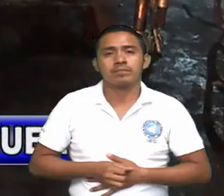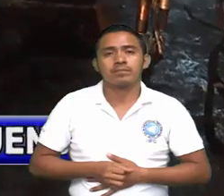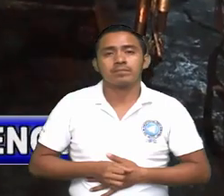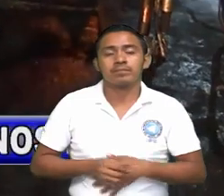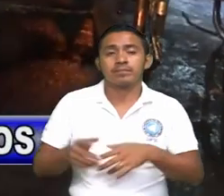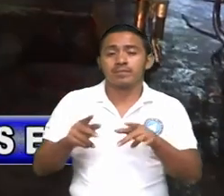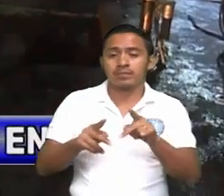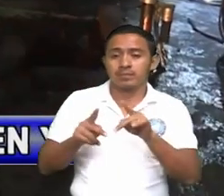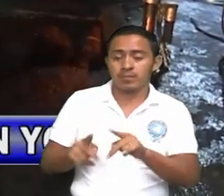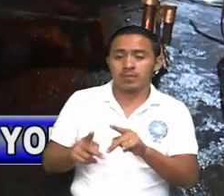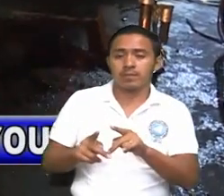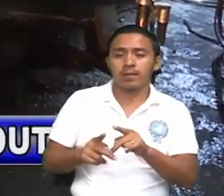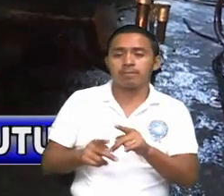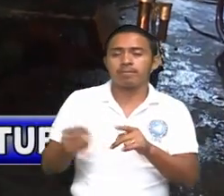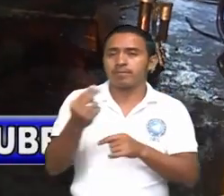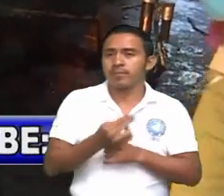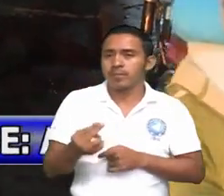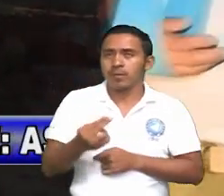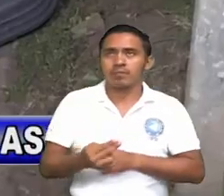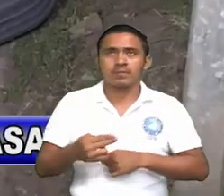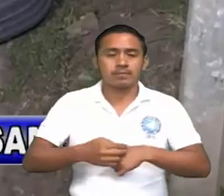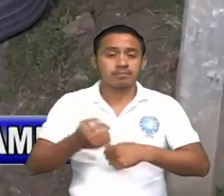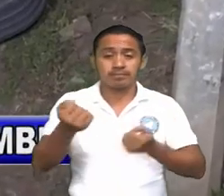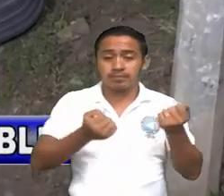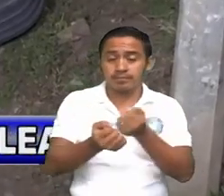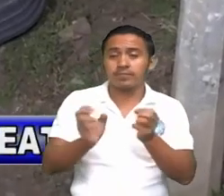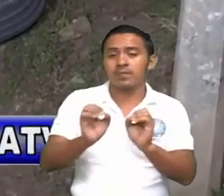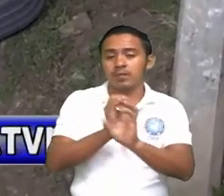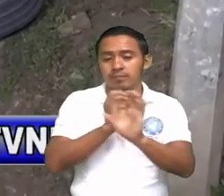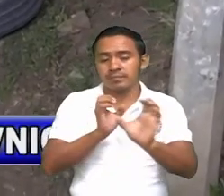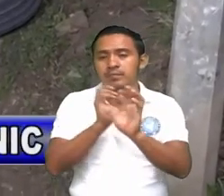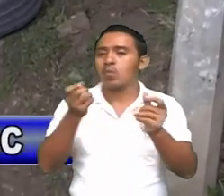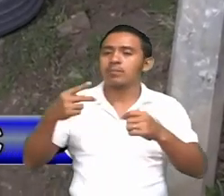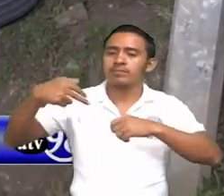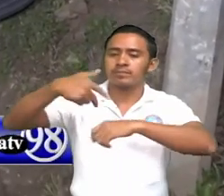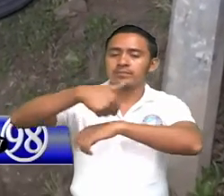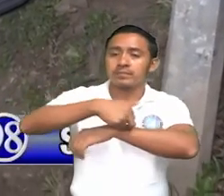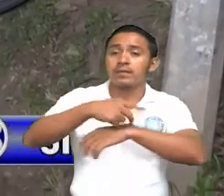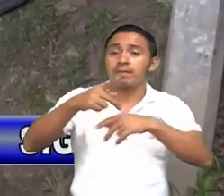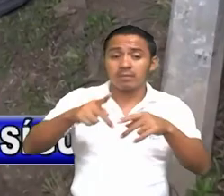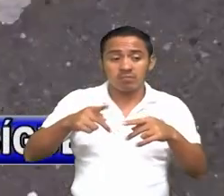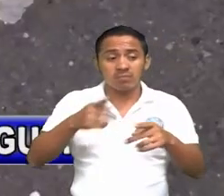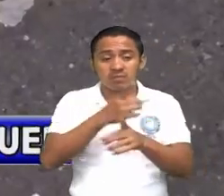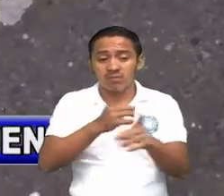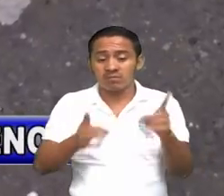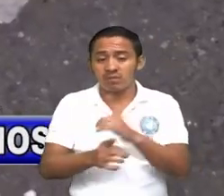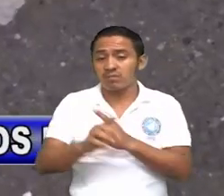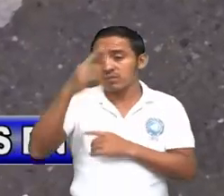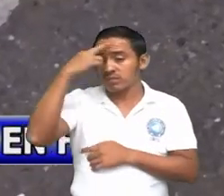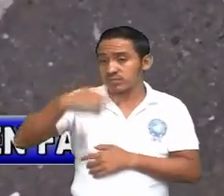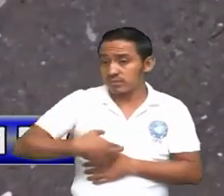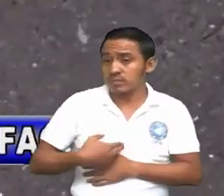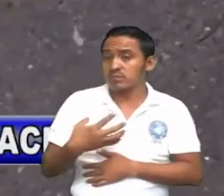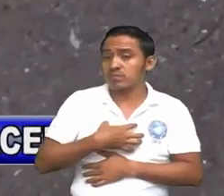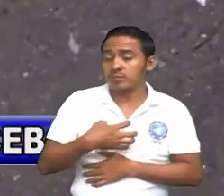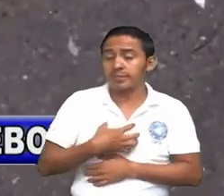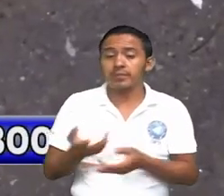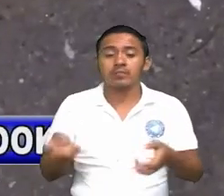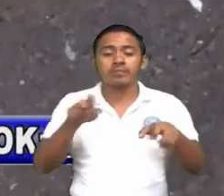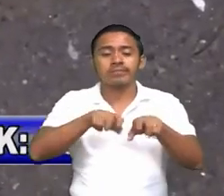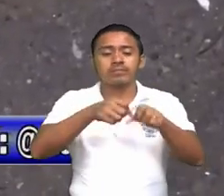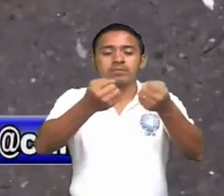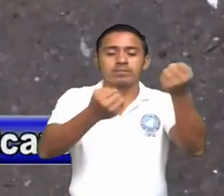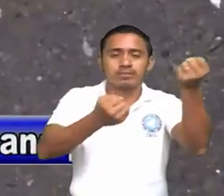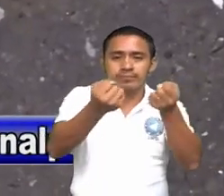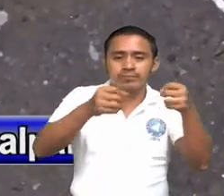Los usuarios del transporte público y peatones consideran que los conductores deben hacer conciencia sobre la responsabilidad que tienen al ir frente al